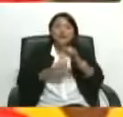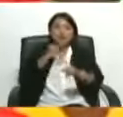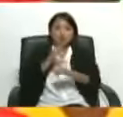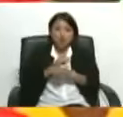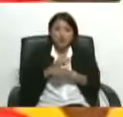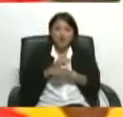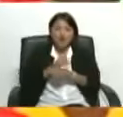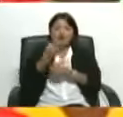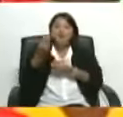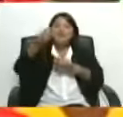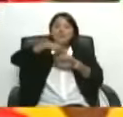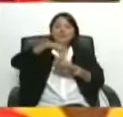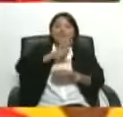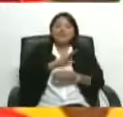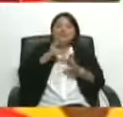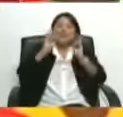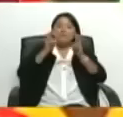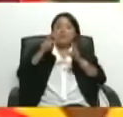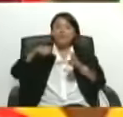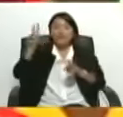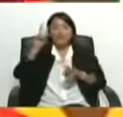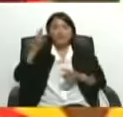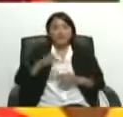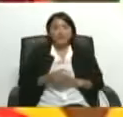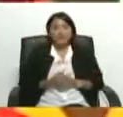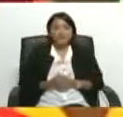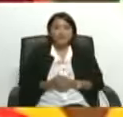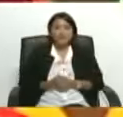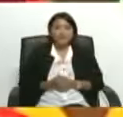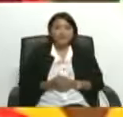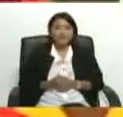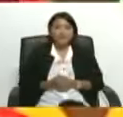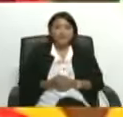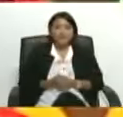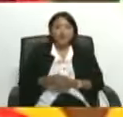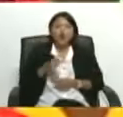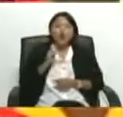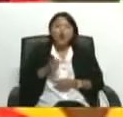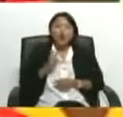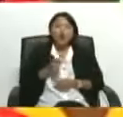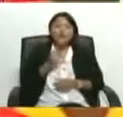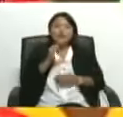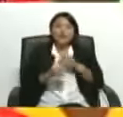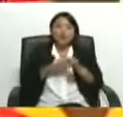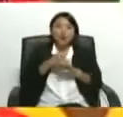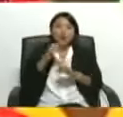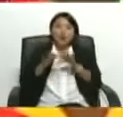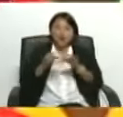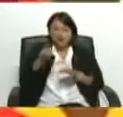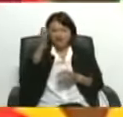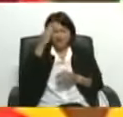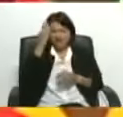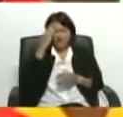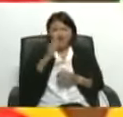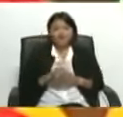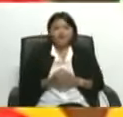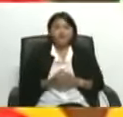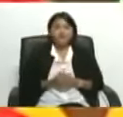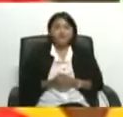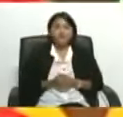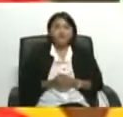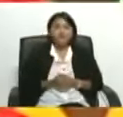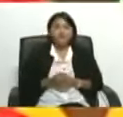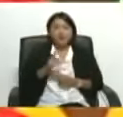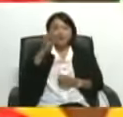Corte Penal. Perdón, la Corte Internacional de Justicia. Ustedes saben quién es. Ustedes saben quién